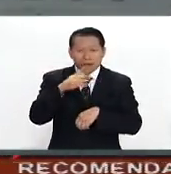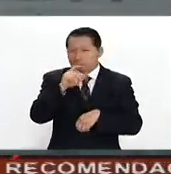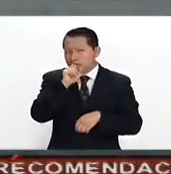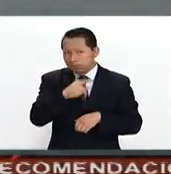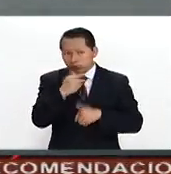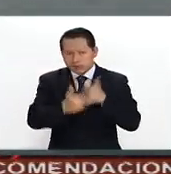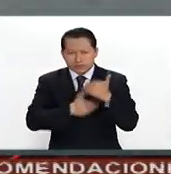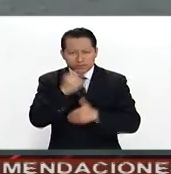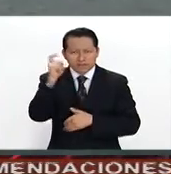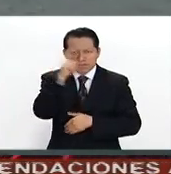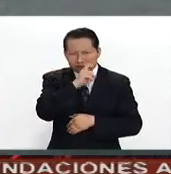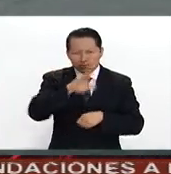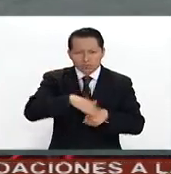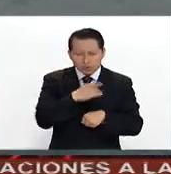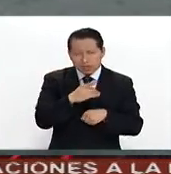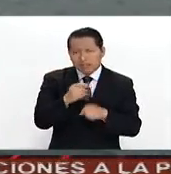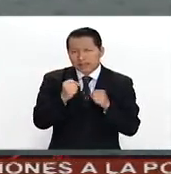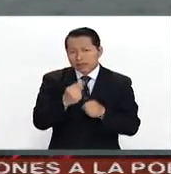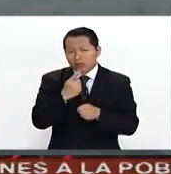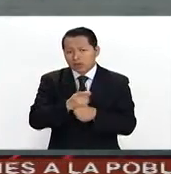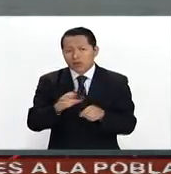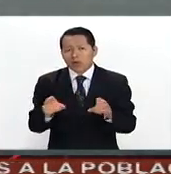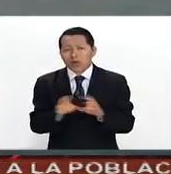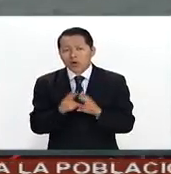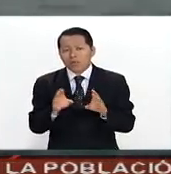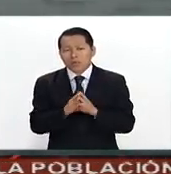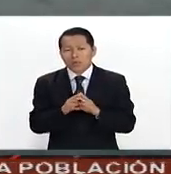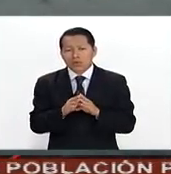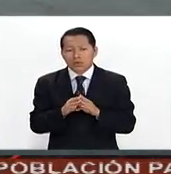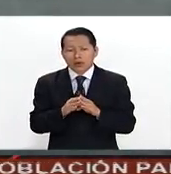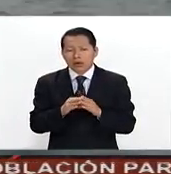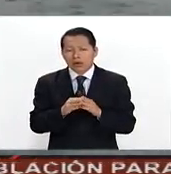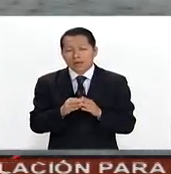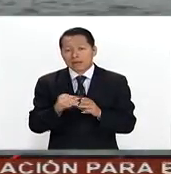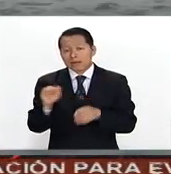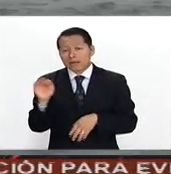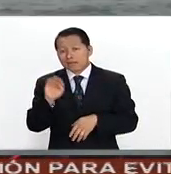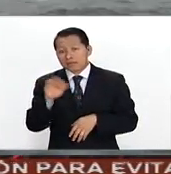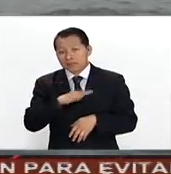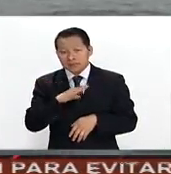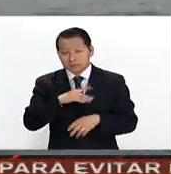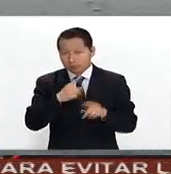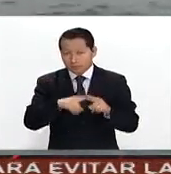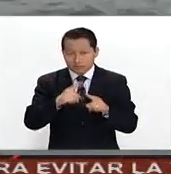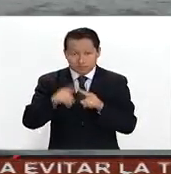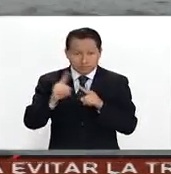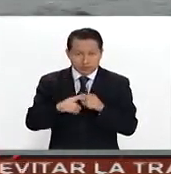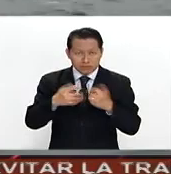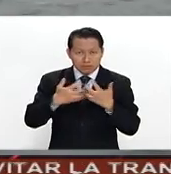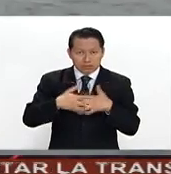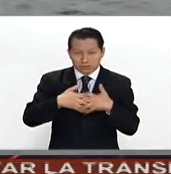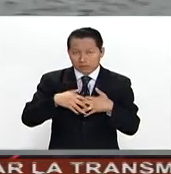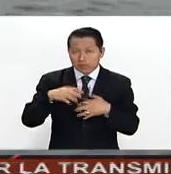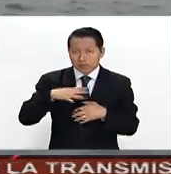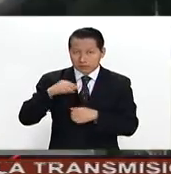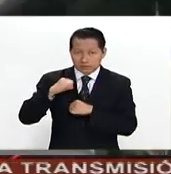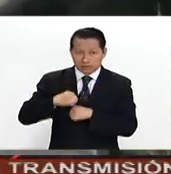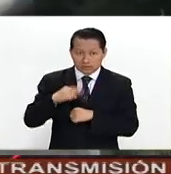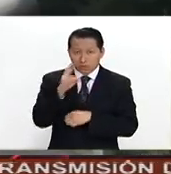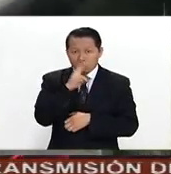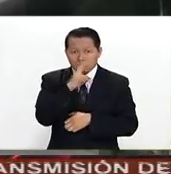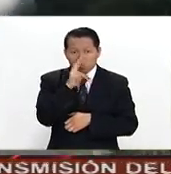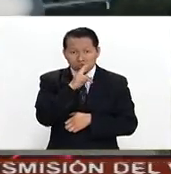el servicio por medidas de seguridad que implementará en alguna de sus aeronaves. La empresa informó que la Autoridad Aeronáutica de